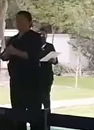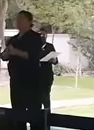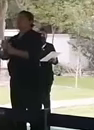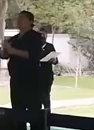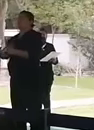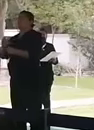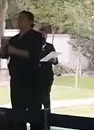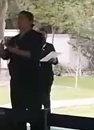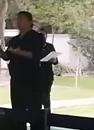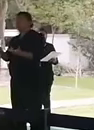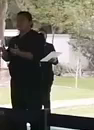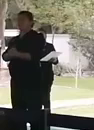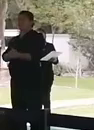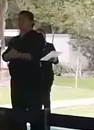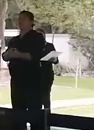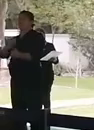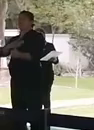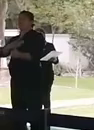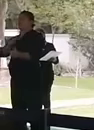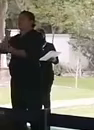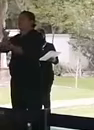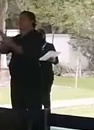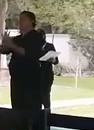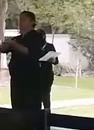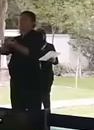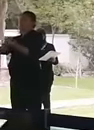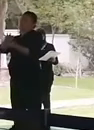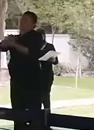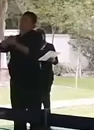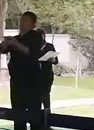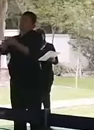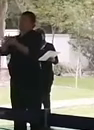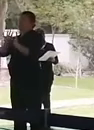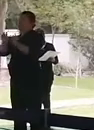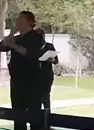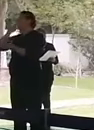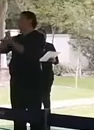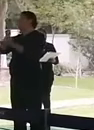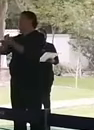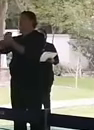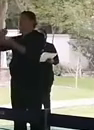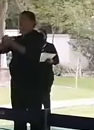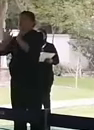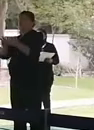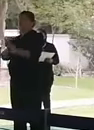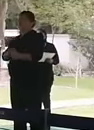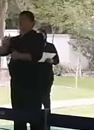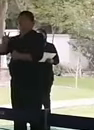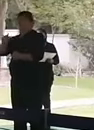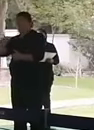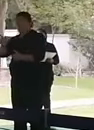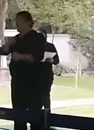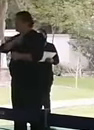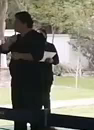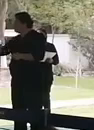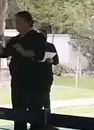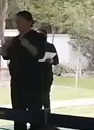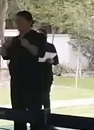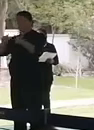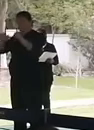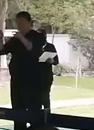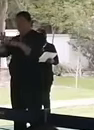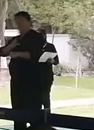no queremos nada más estar en papel en primer lugar, queremos que la gente todos los días lo vaya sintiendo y que